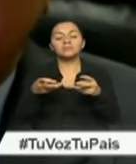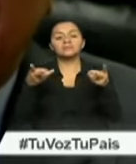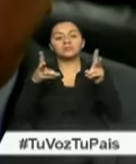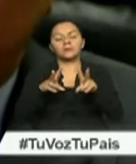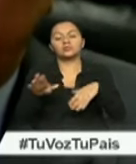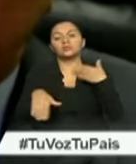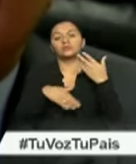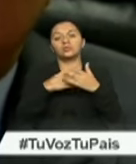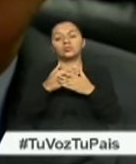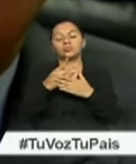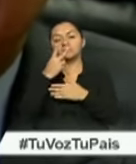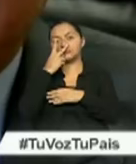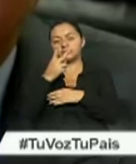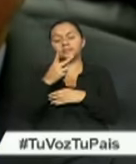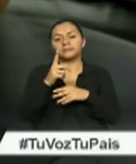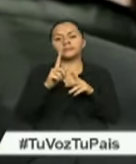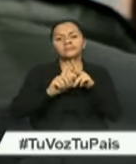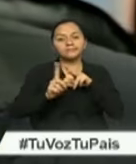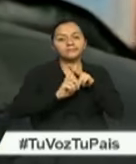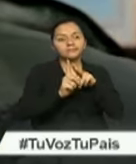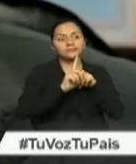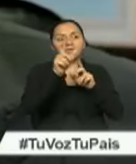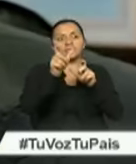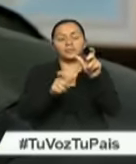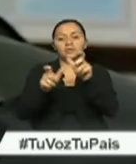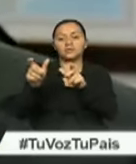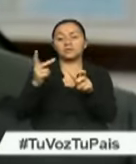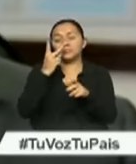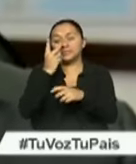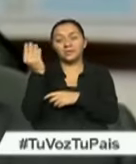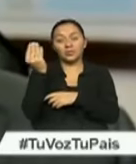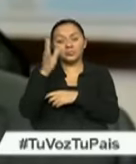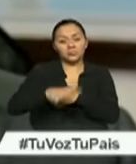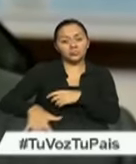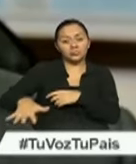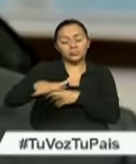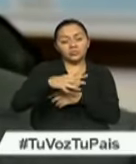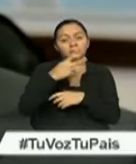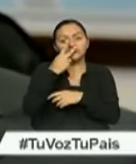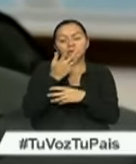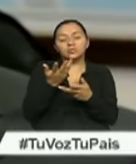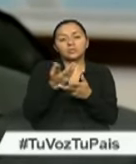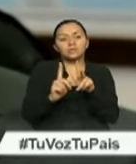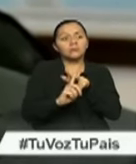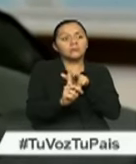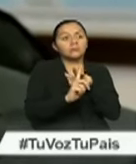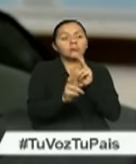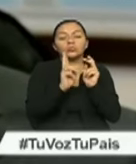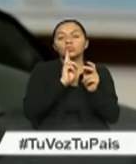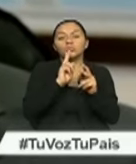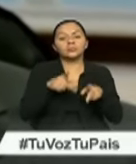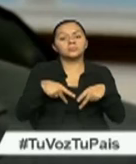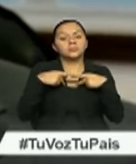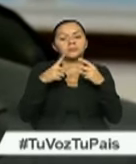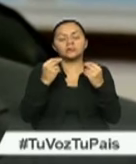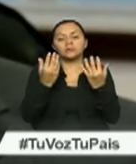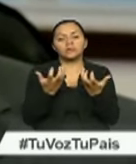que hay desplazamientos forzados también. Porque hay juventud que está huyendo de Honduras para no